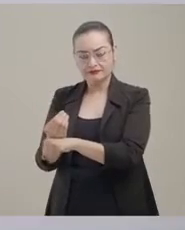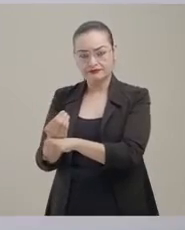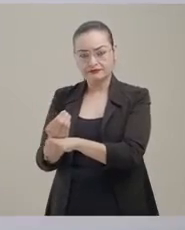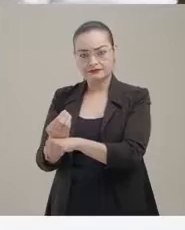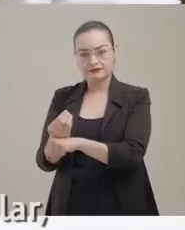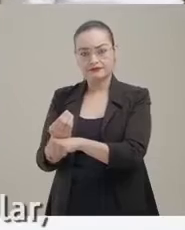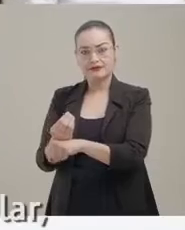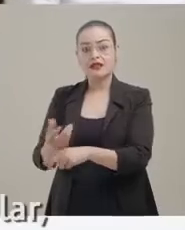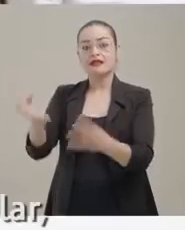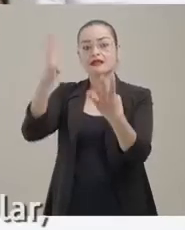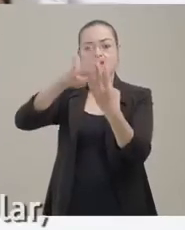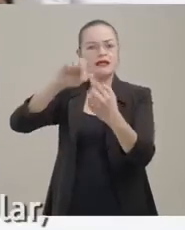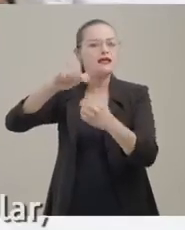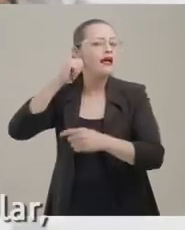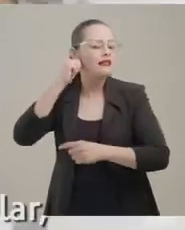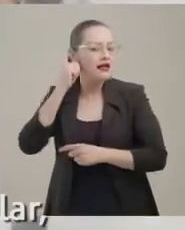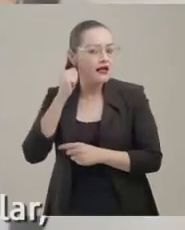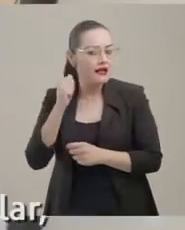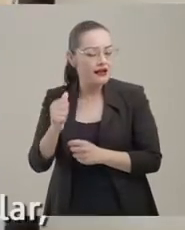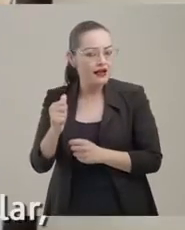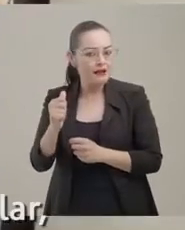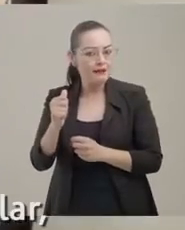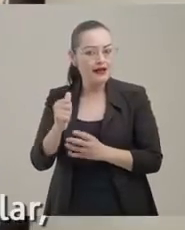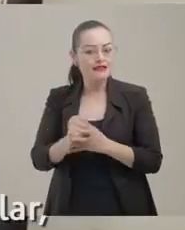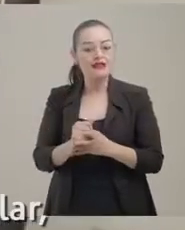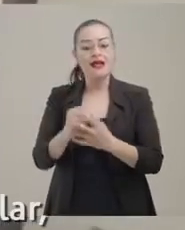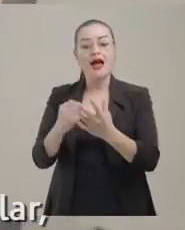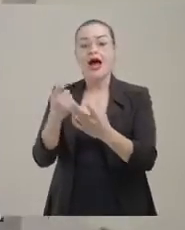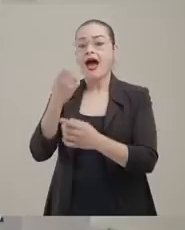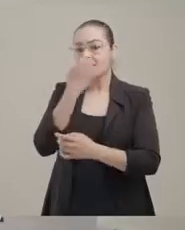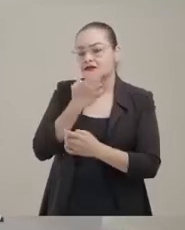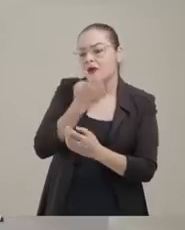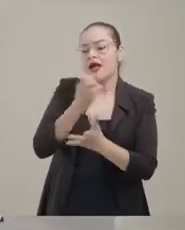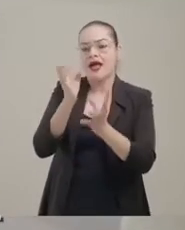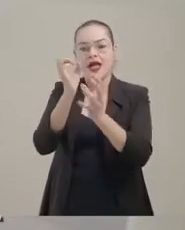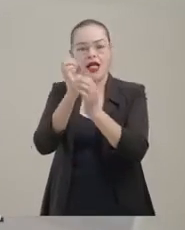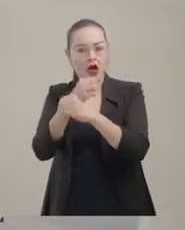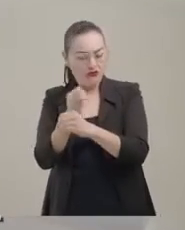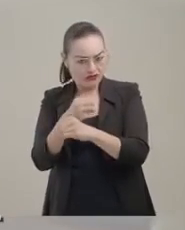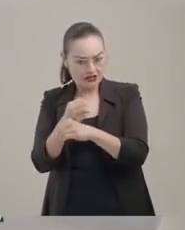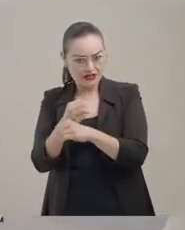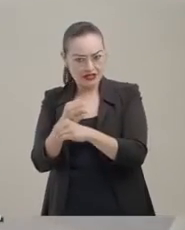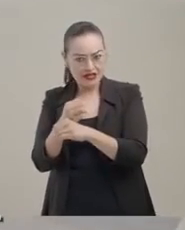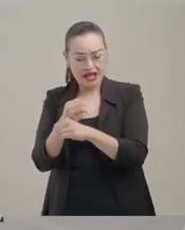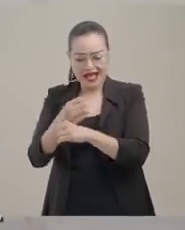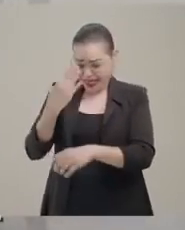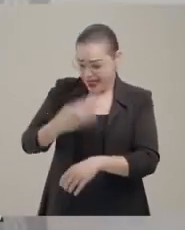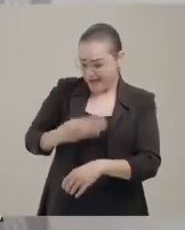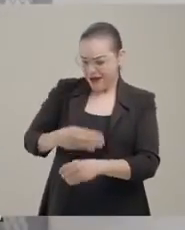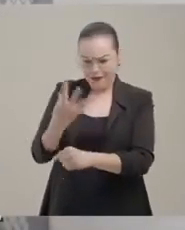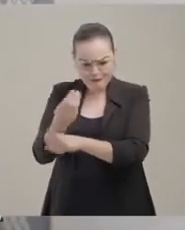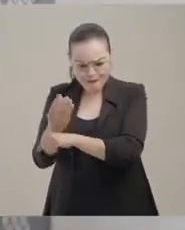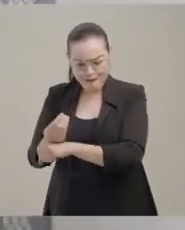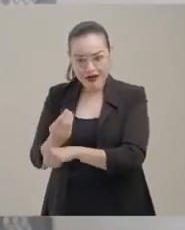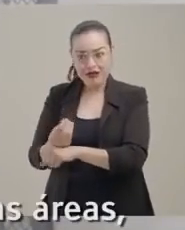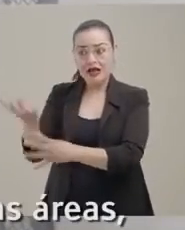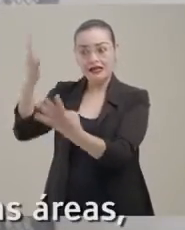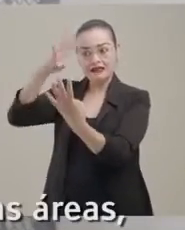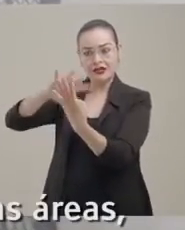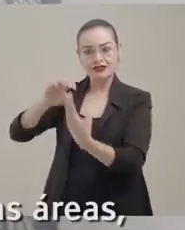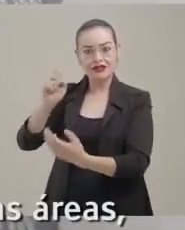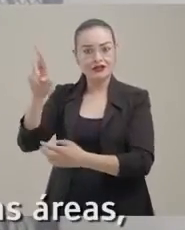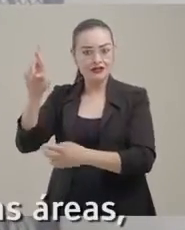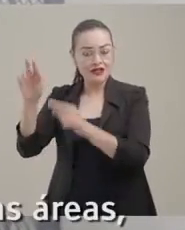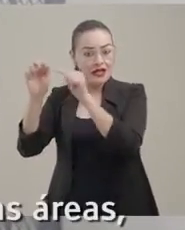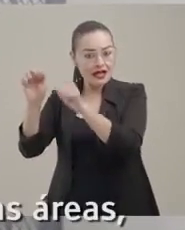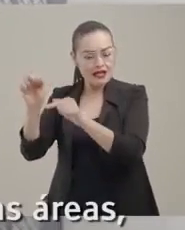bodegas. En el Cerezo de La Paz, mejoramos el área escolar, las oficinas técnicas y toda la red sanitaria. En el